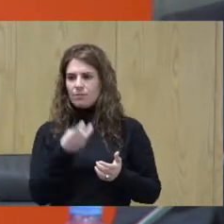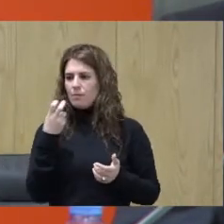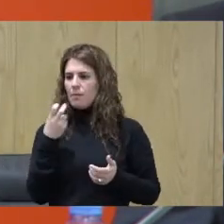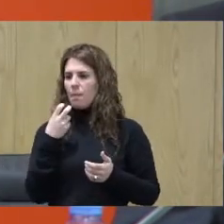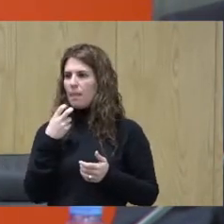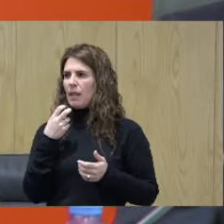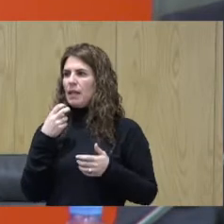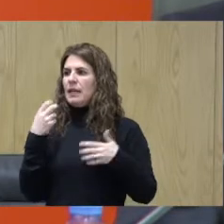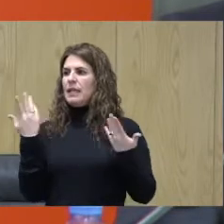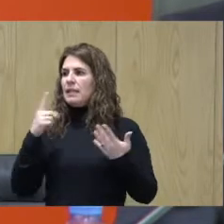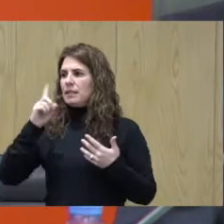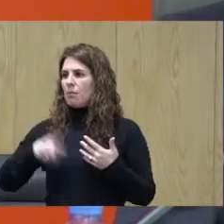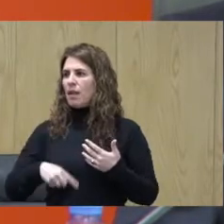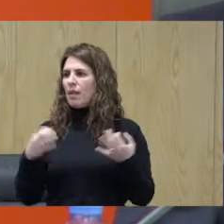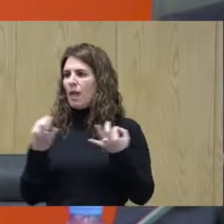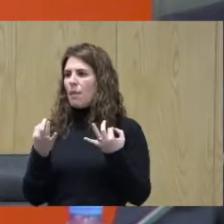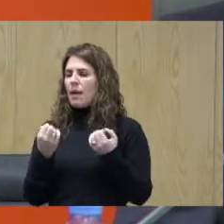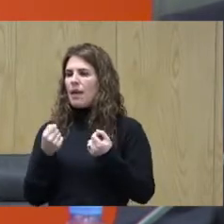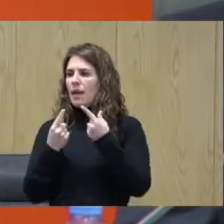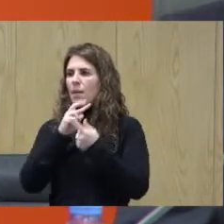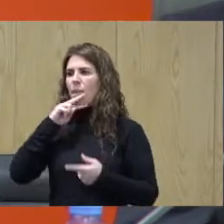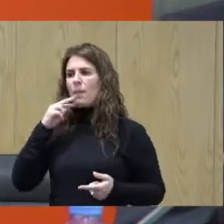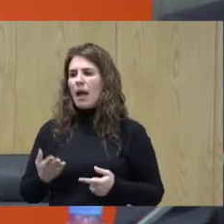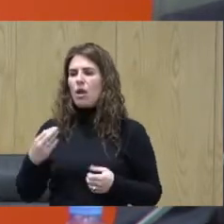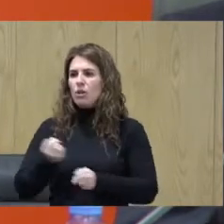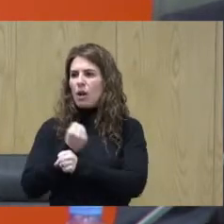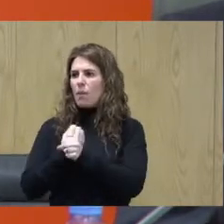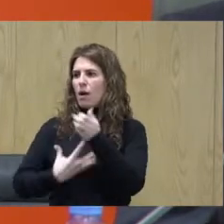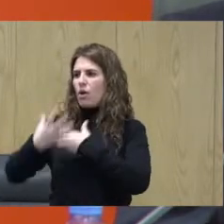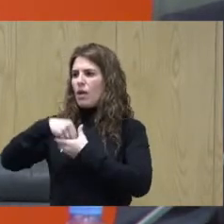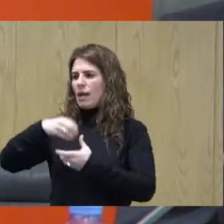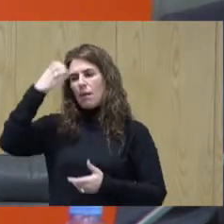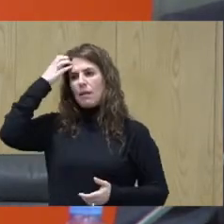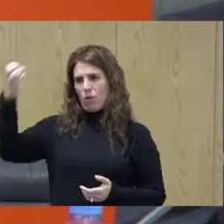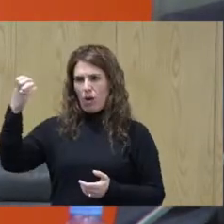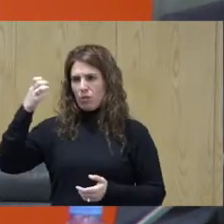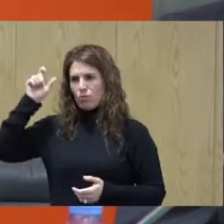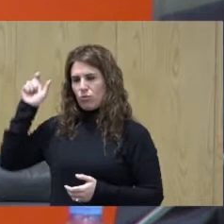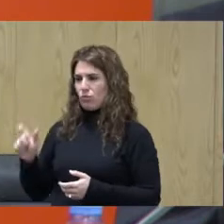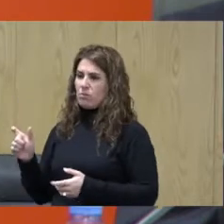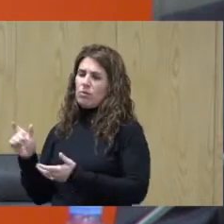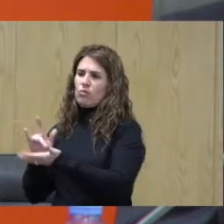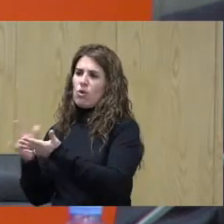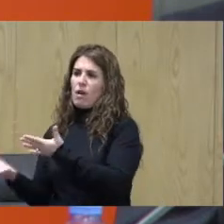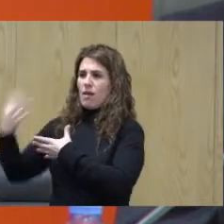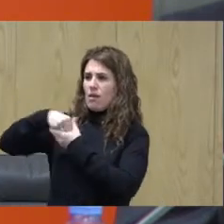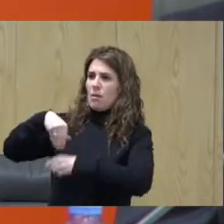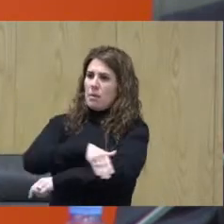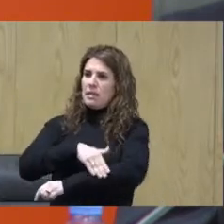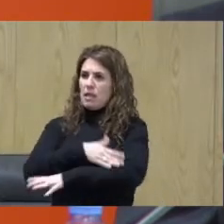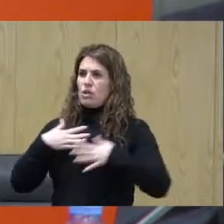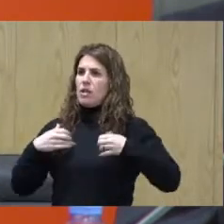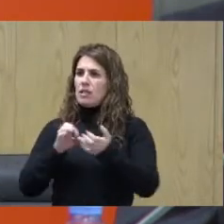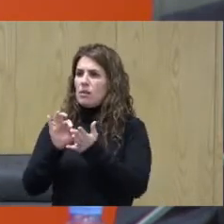Y hay que poner en valor también el trabajo que se hizo desde el Real Patronato sobre Discapacidad, organismo dependiente del Ministerio de Sanidad, Servicios